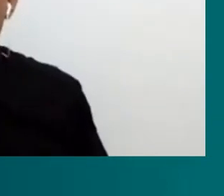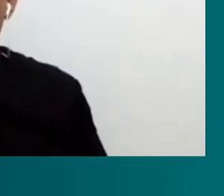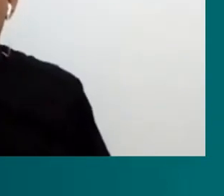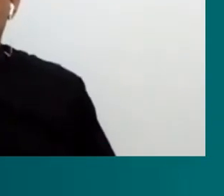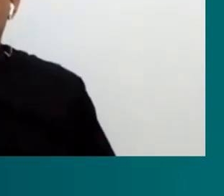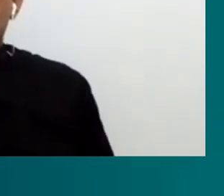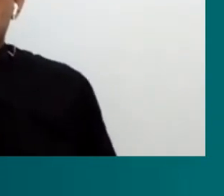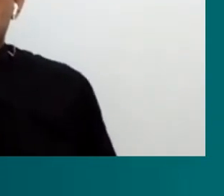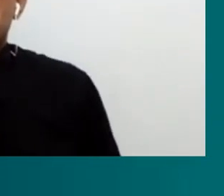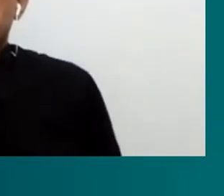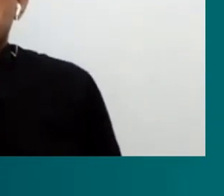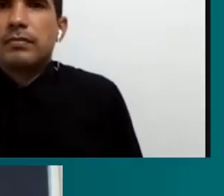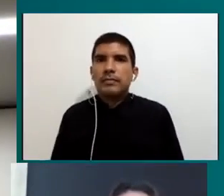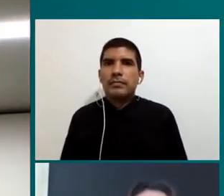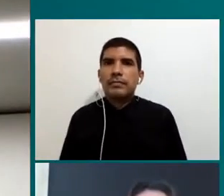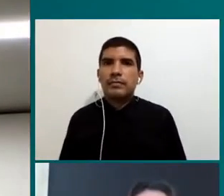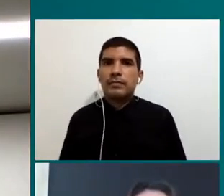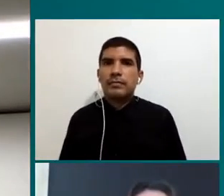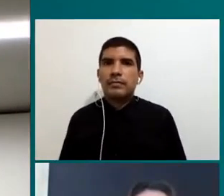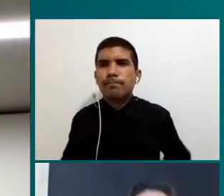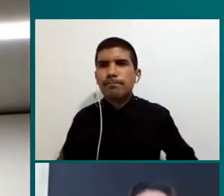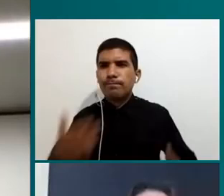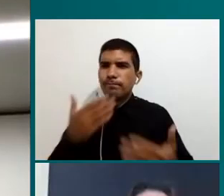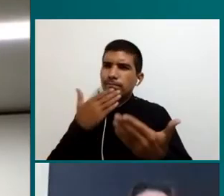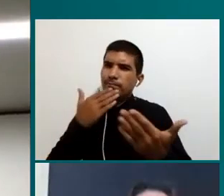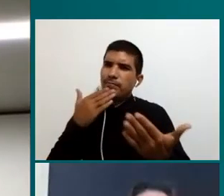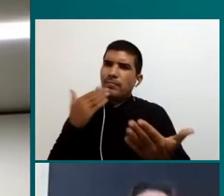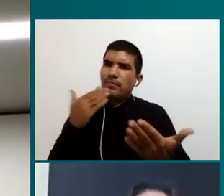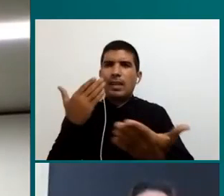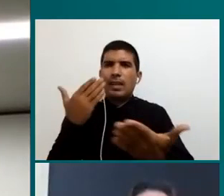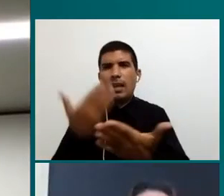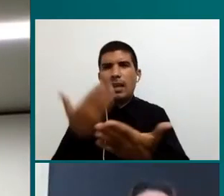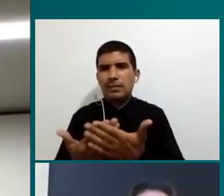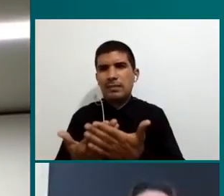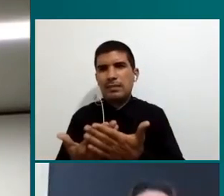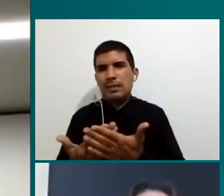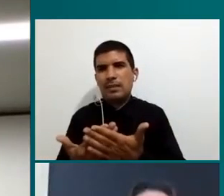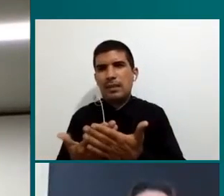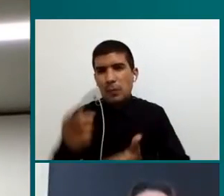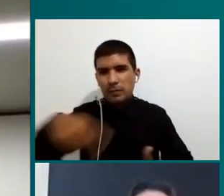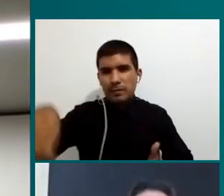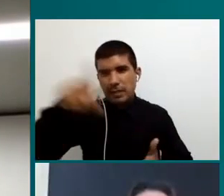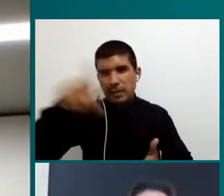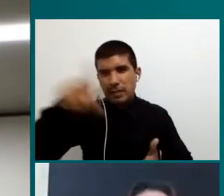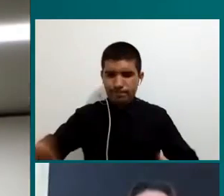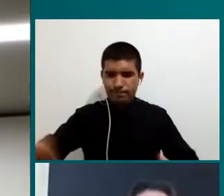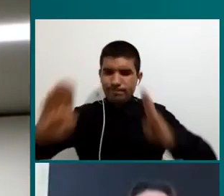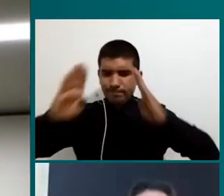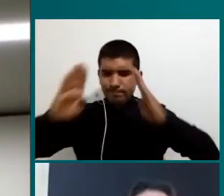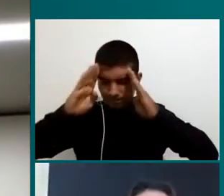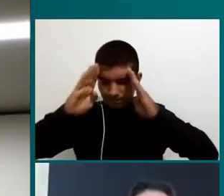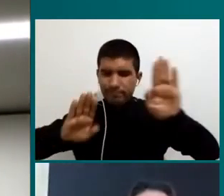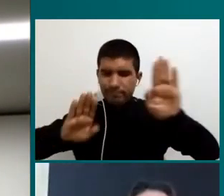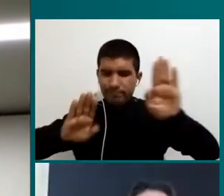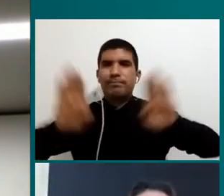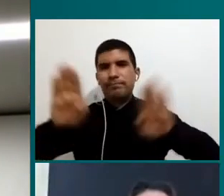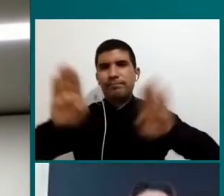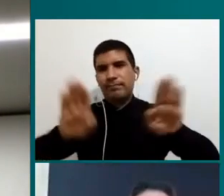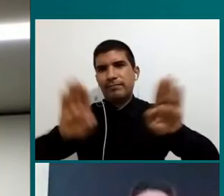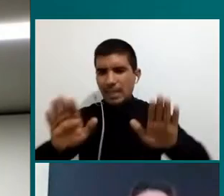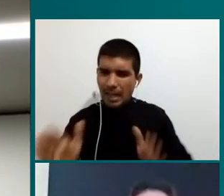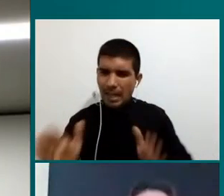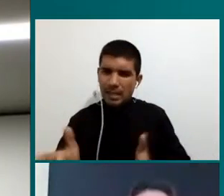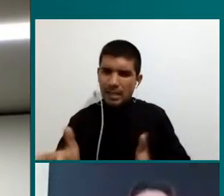Todos, muchas gracias por participar. Los invito a que nos sigan acompañando. Les agradezco el espacito